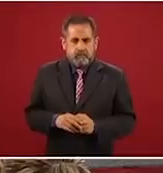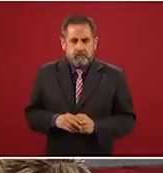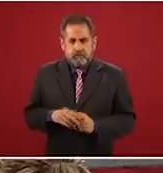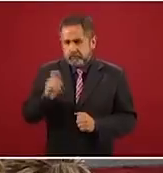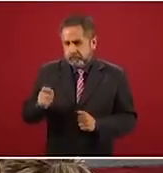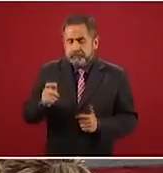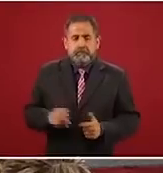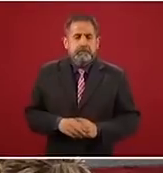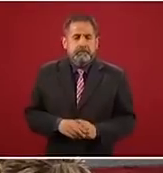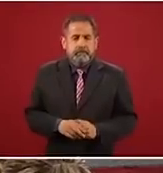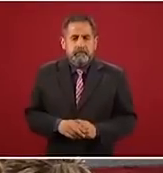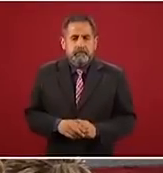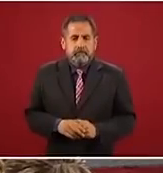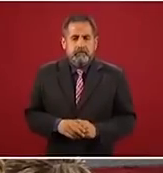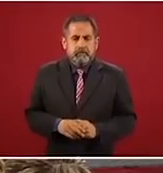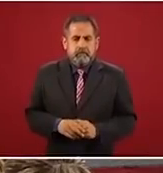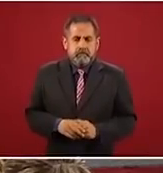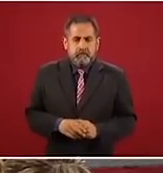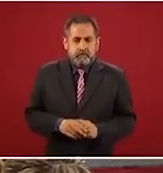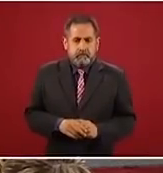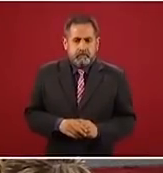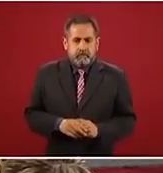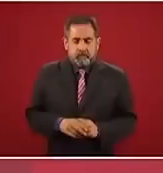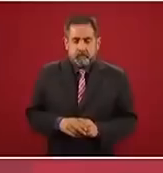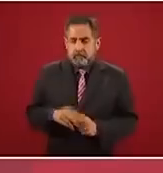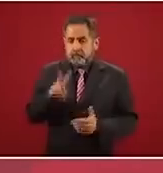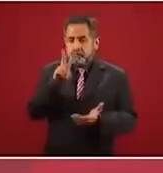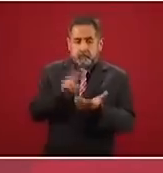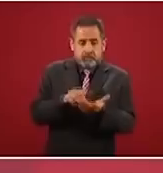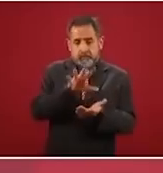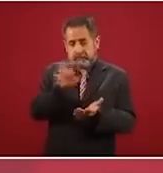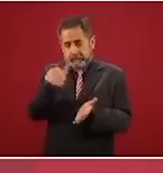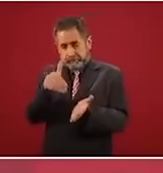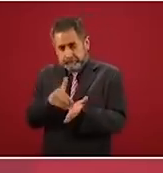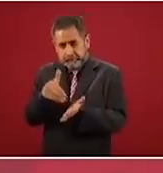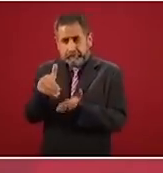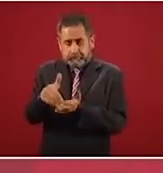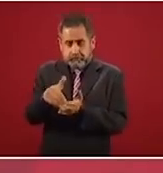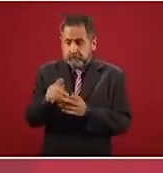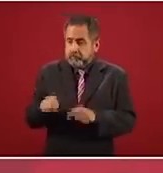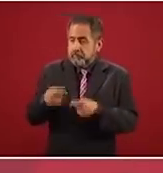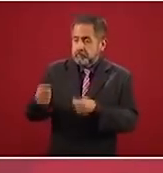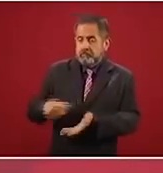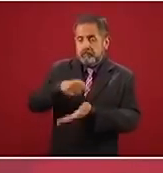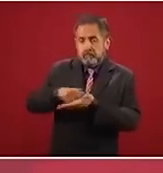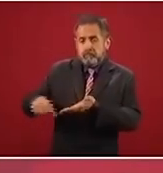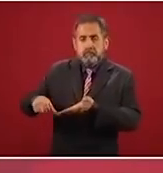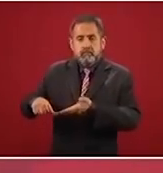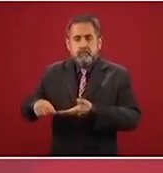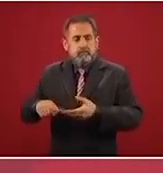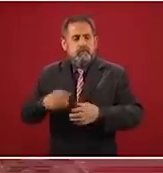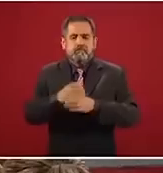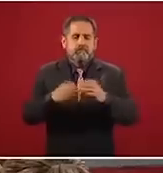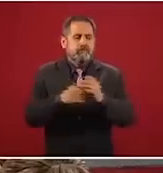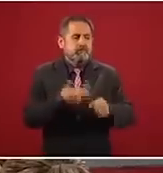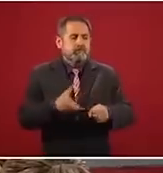Vamos a destinar 2.500 millones para la compra de equipos